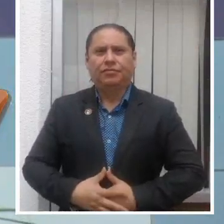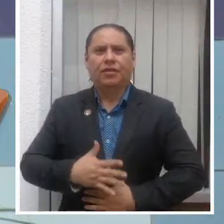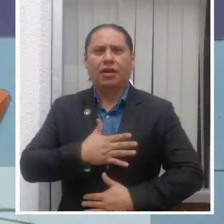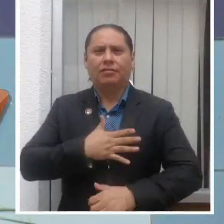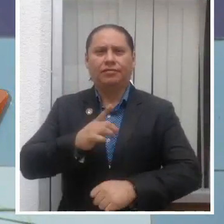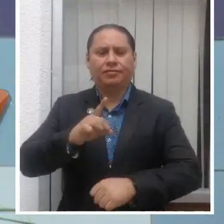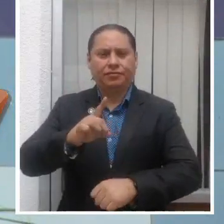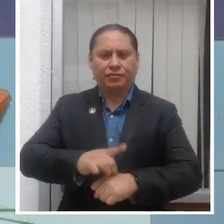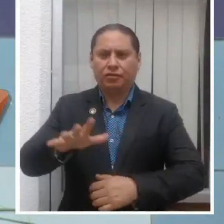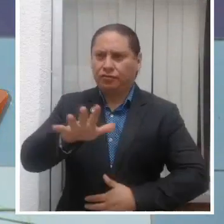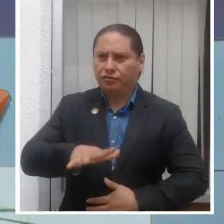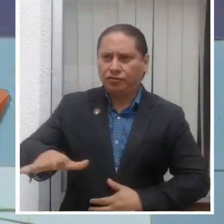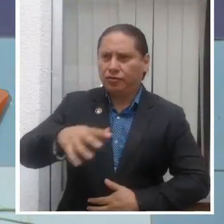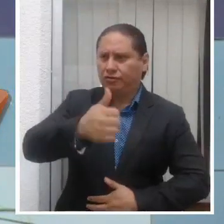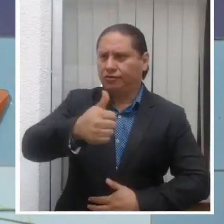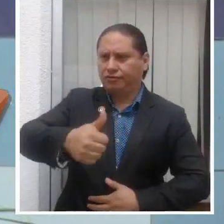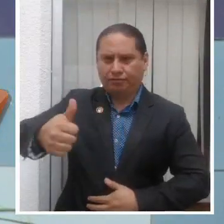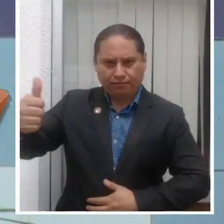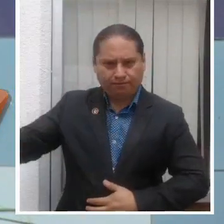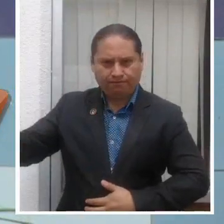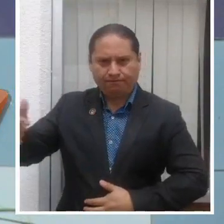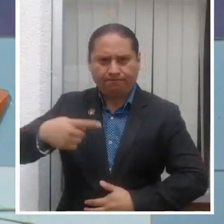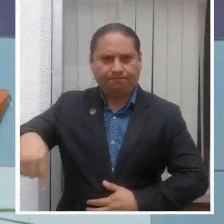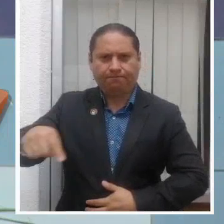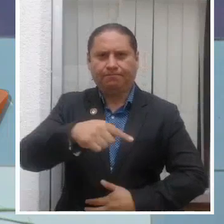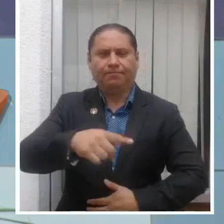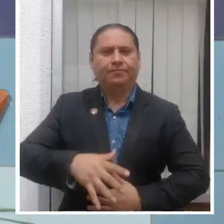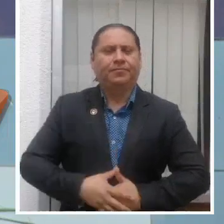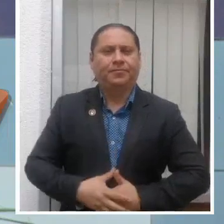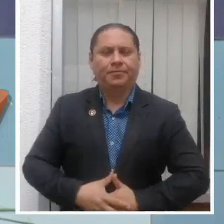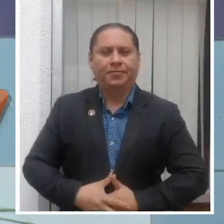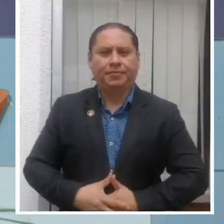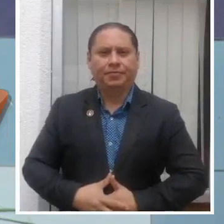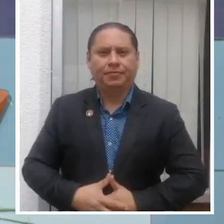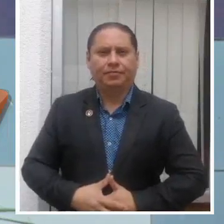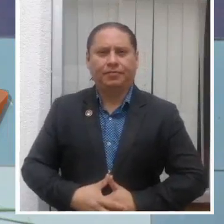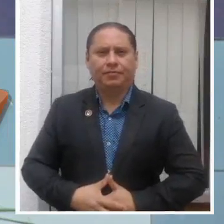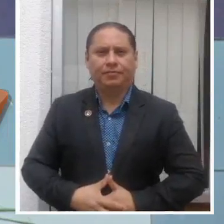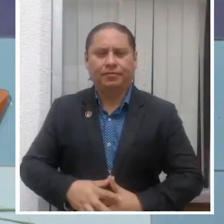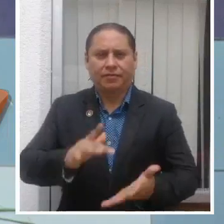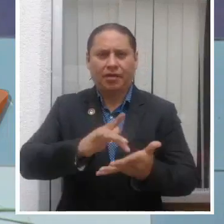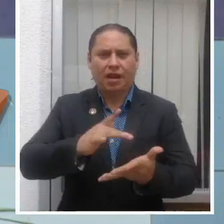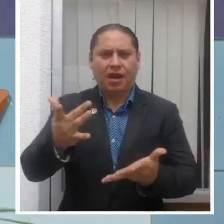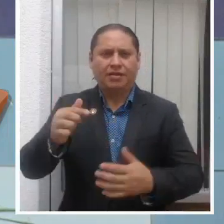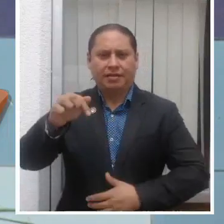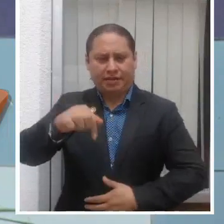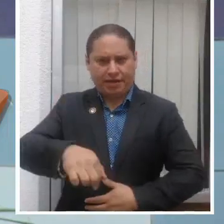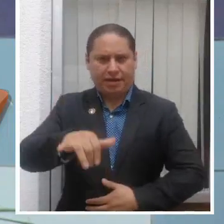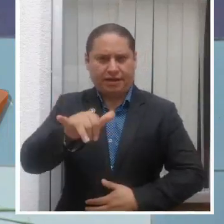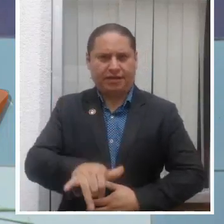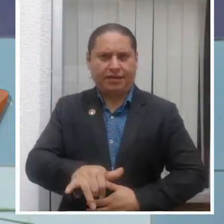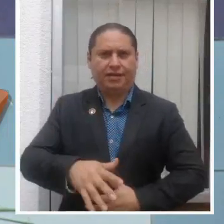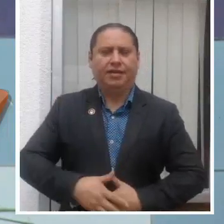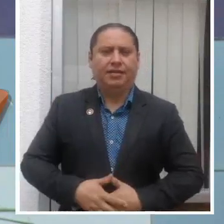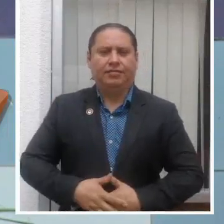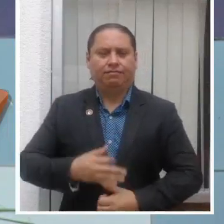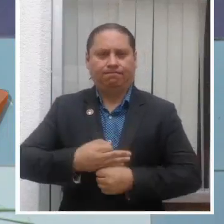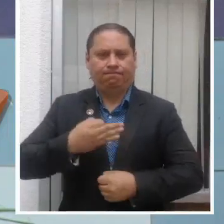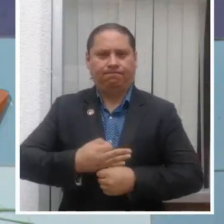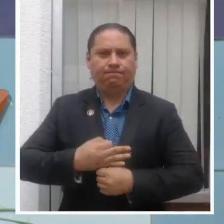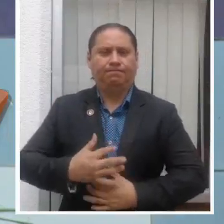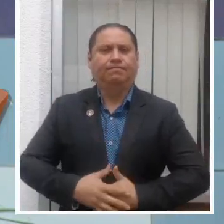Buenos días tengan todos y todas ustedes. Gracias por estar aquí presente en este